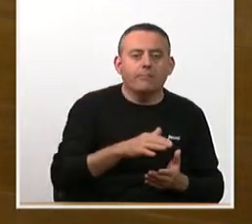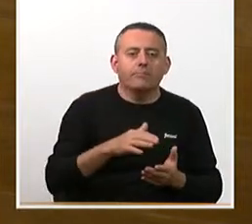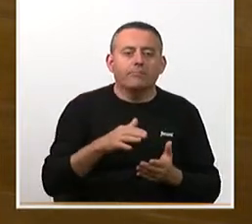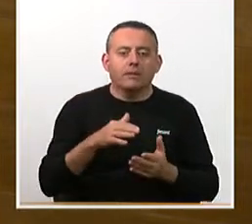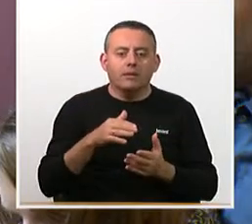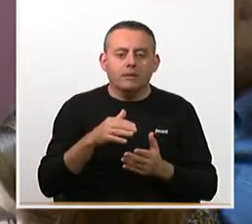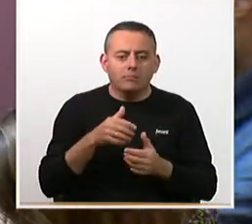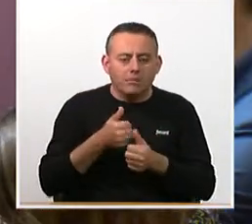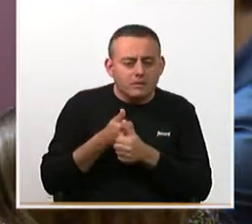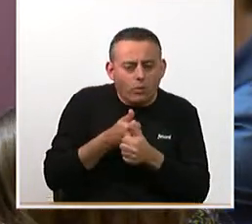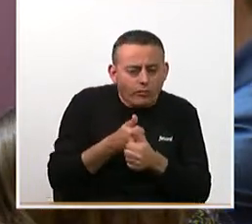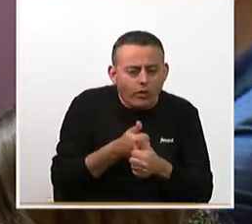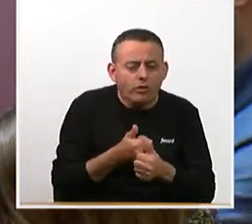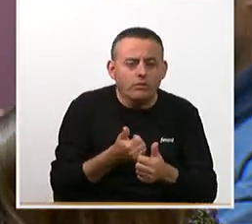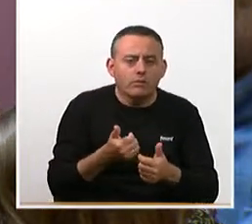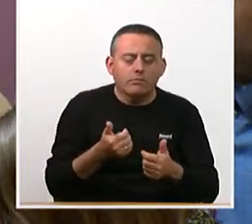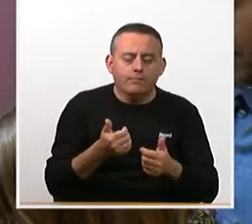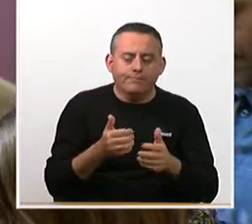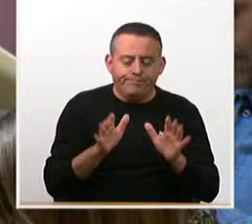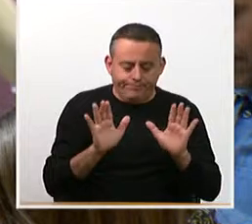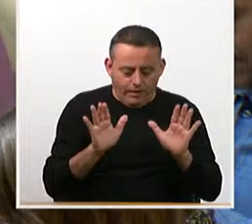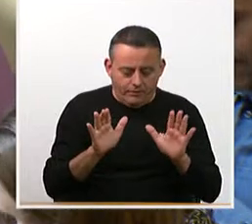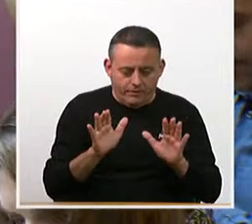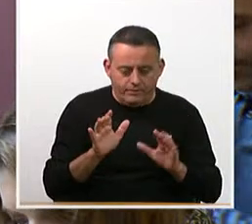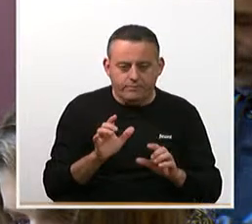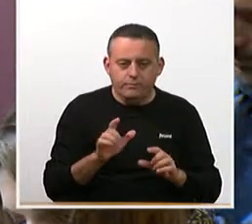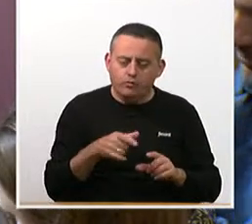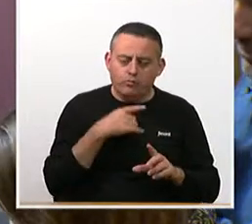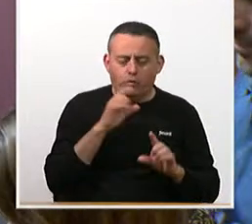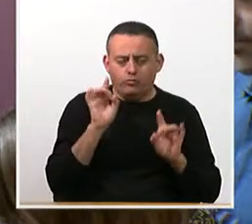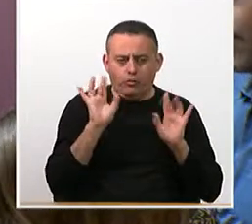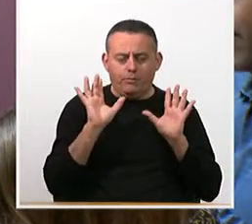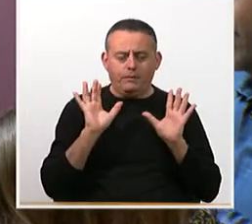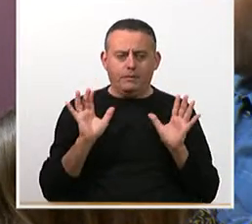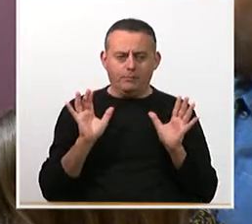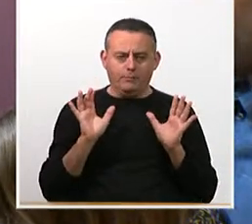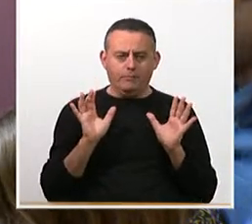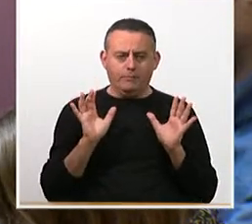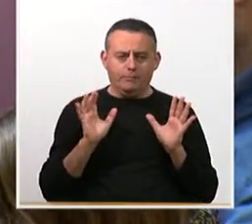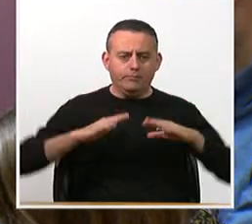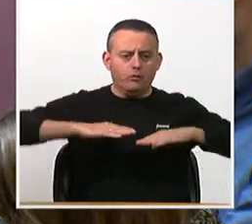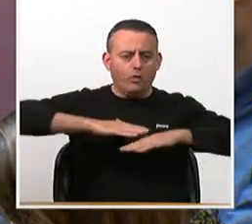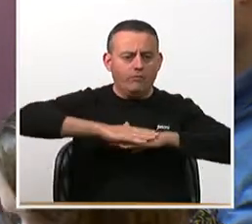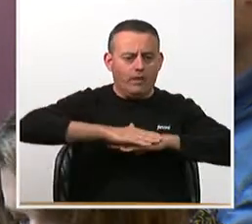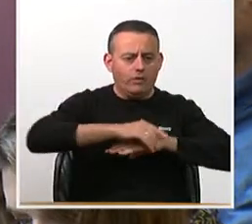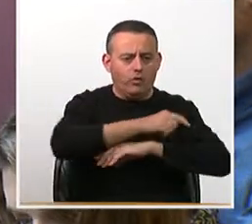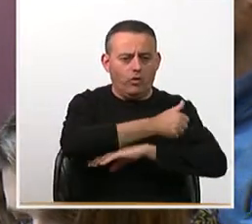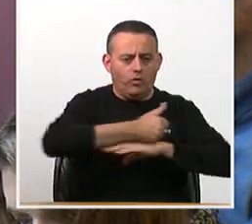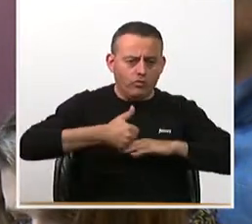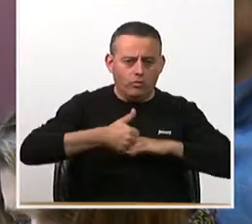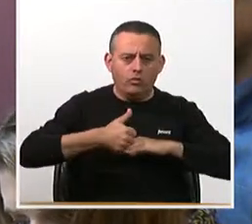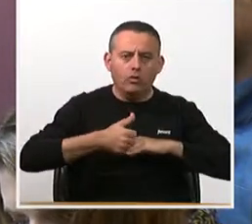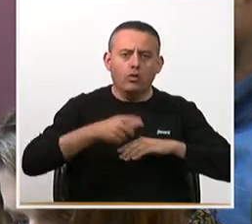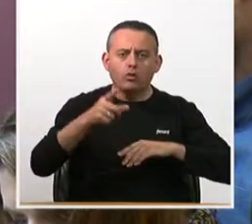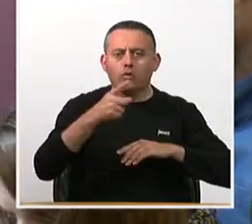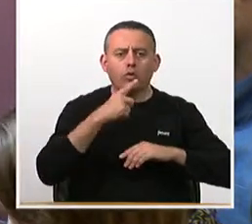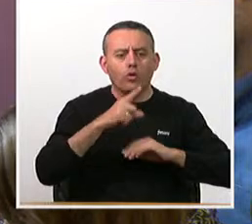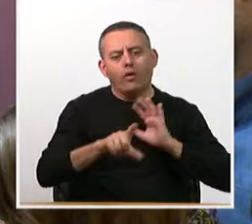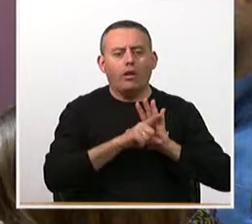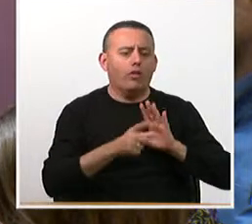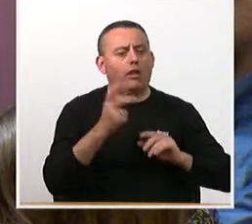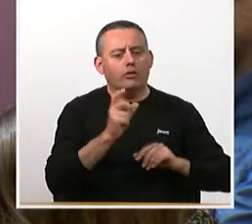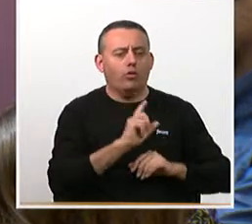sorprendente es que ustedes están negando la legitimidad de este gobierno de este conseller para poder ejercitar sus